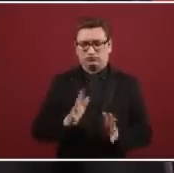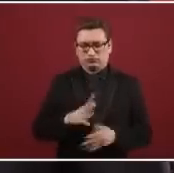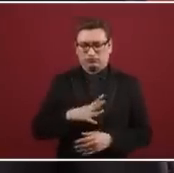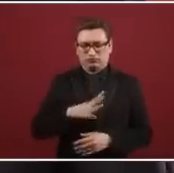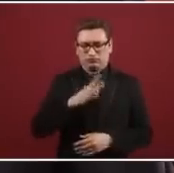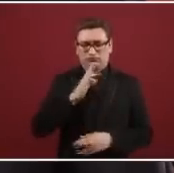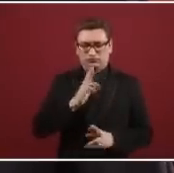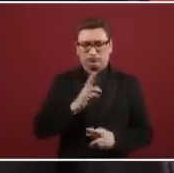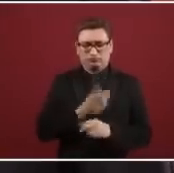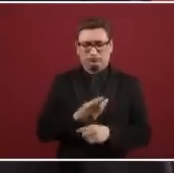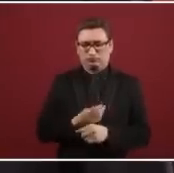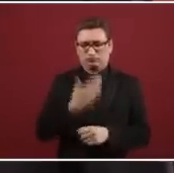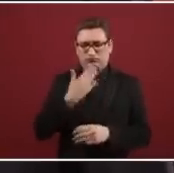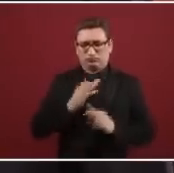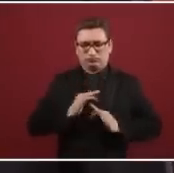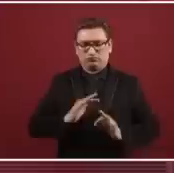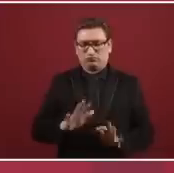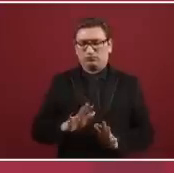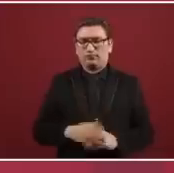Que estamos